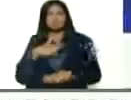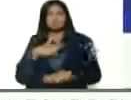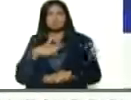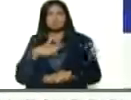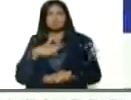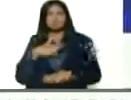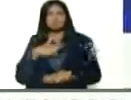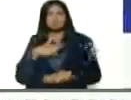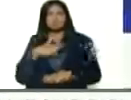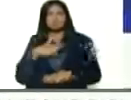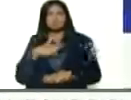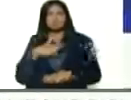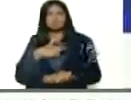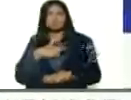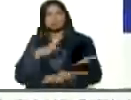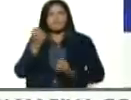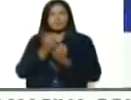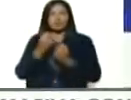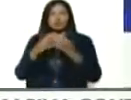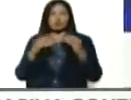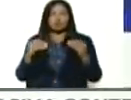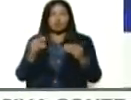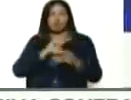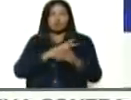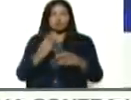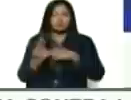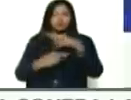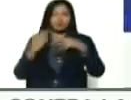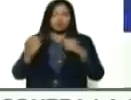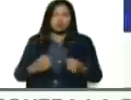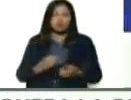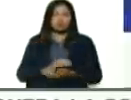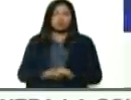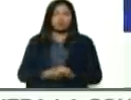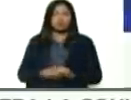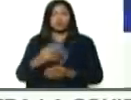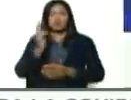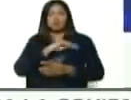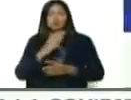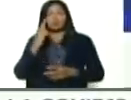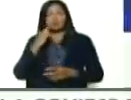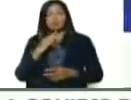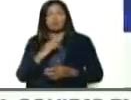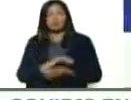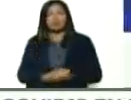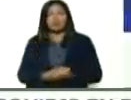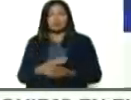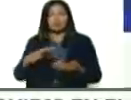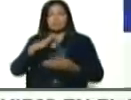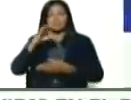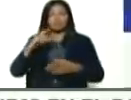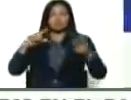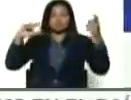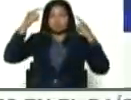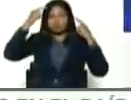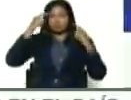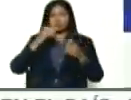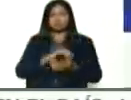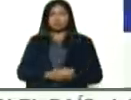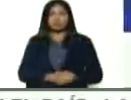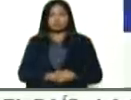amor solidaridad fuerza revolucionaria fuerza bolivariana espíritu chavista